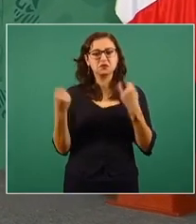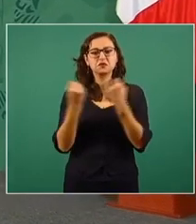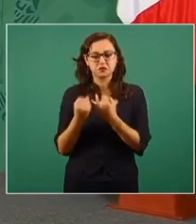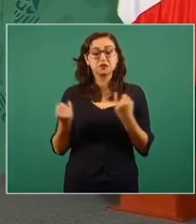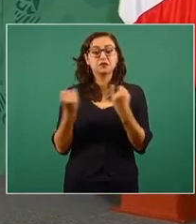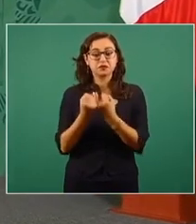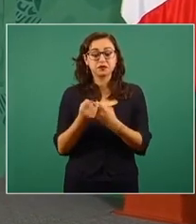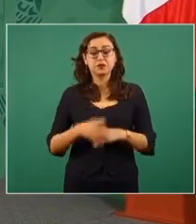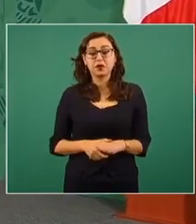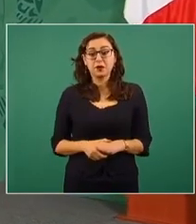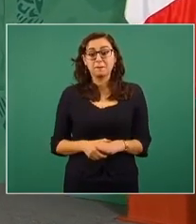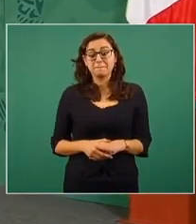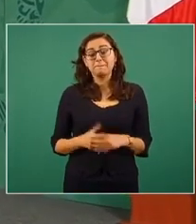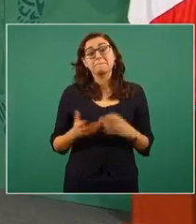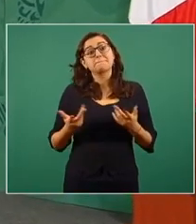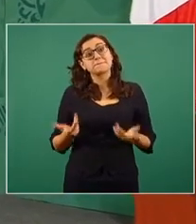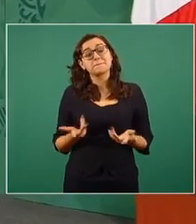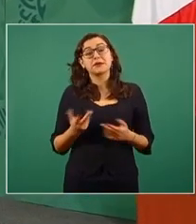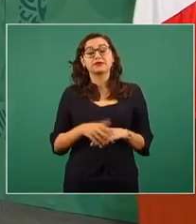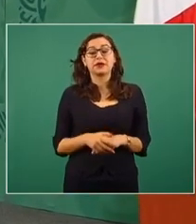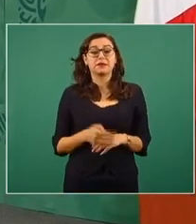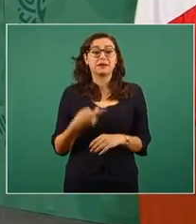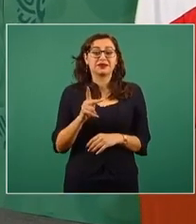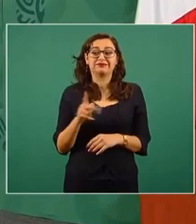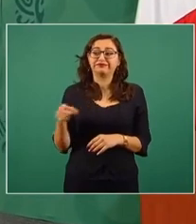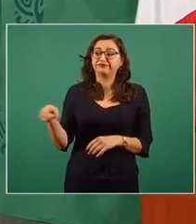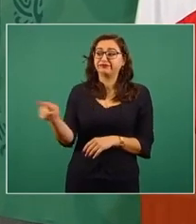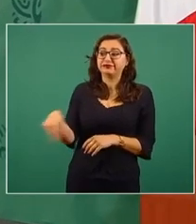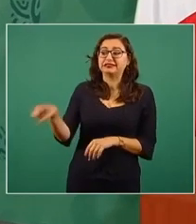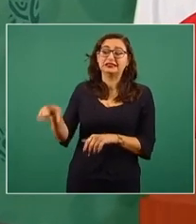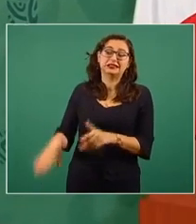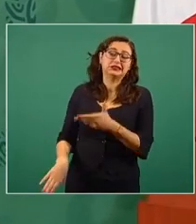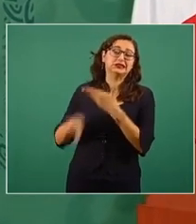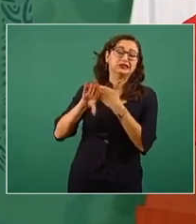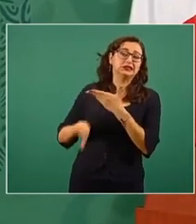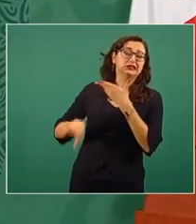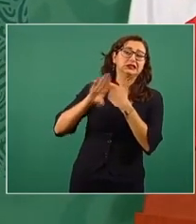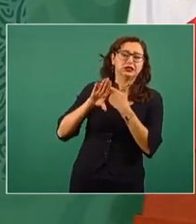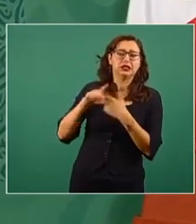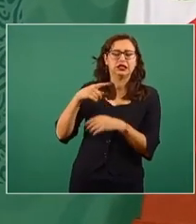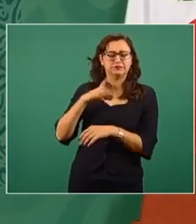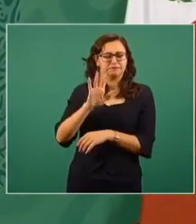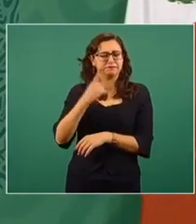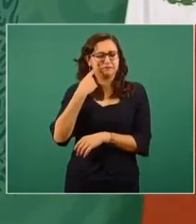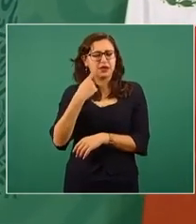legislador de